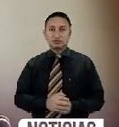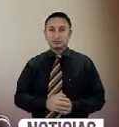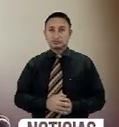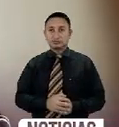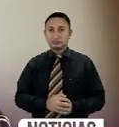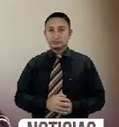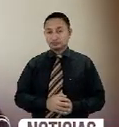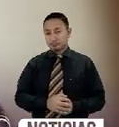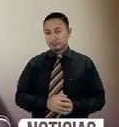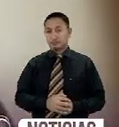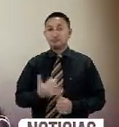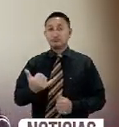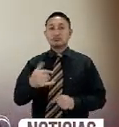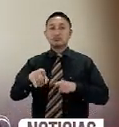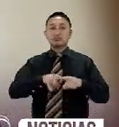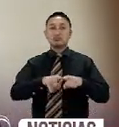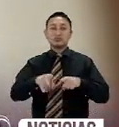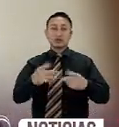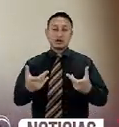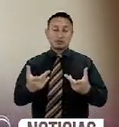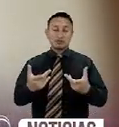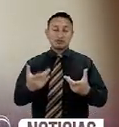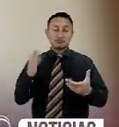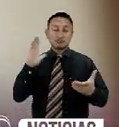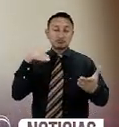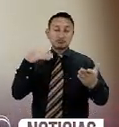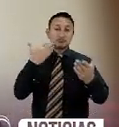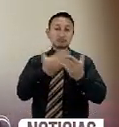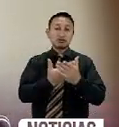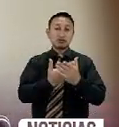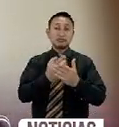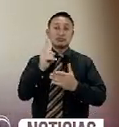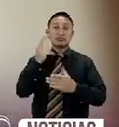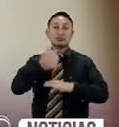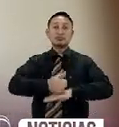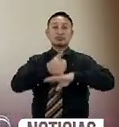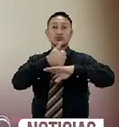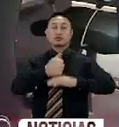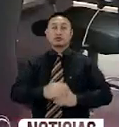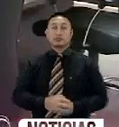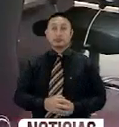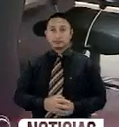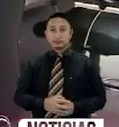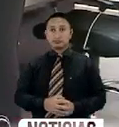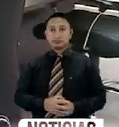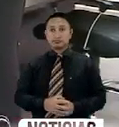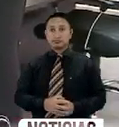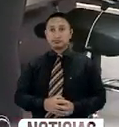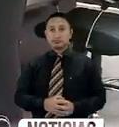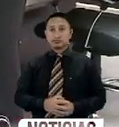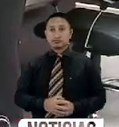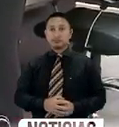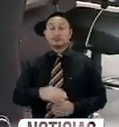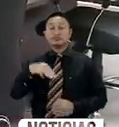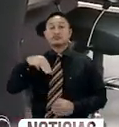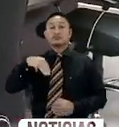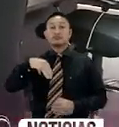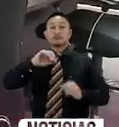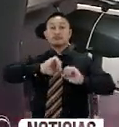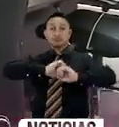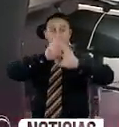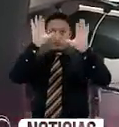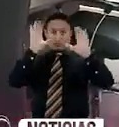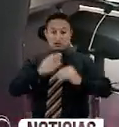en esta carrera de alguna forma por llegar a ser la primera autoridad de la defensoría pública mientras la mañana de este martes deberá ser